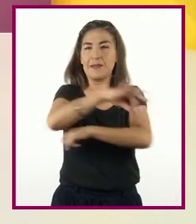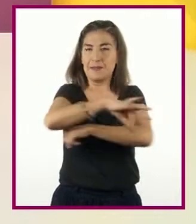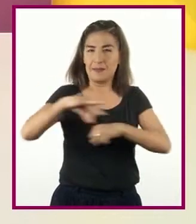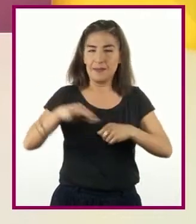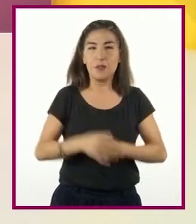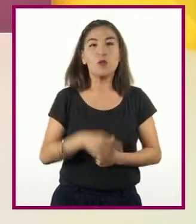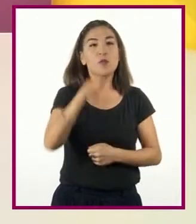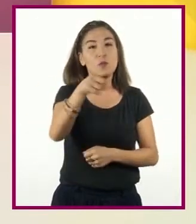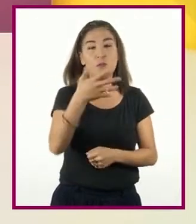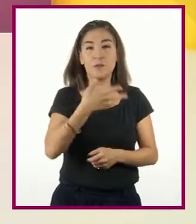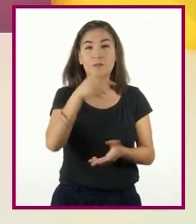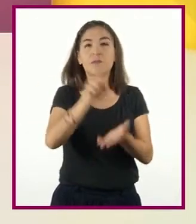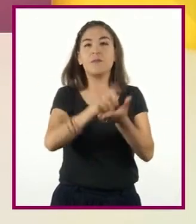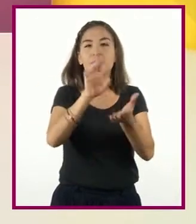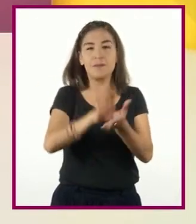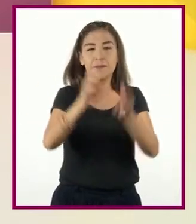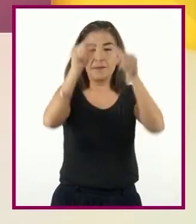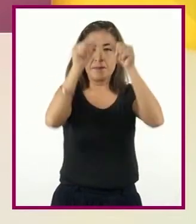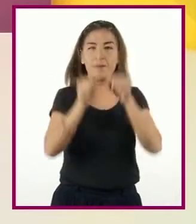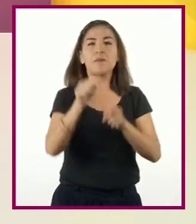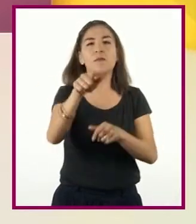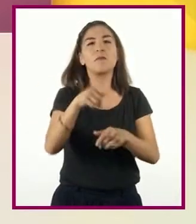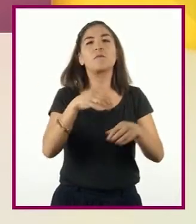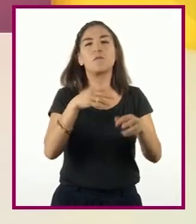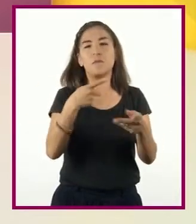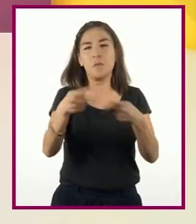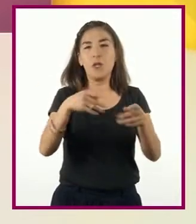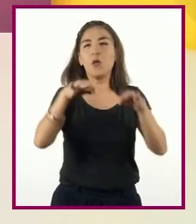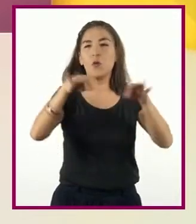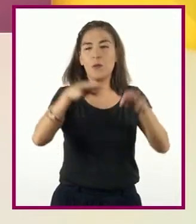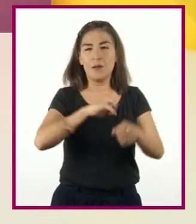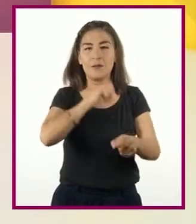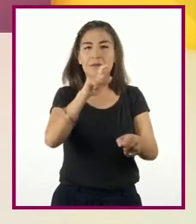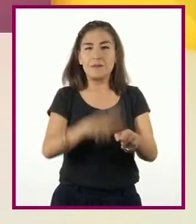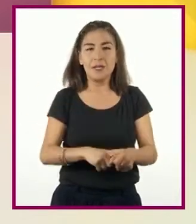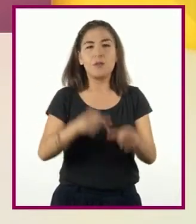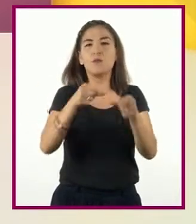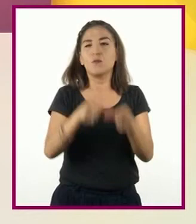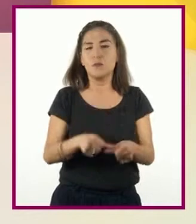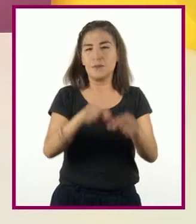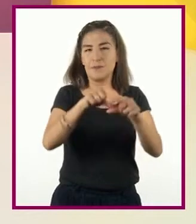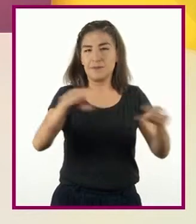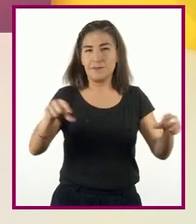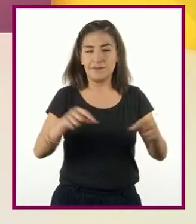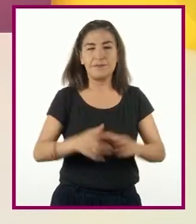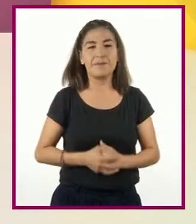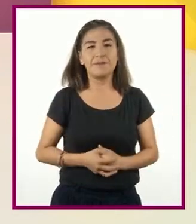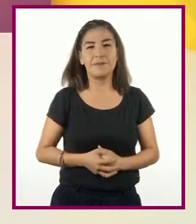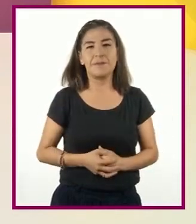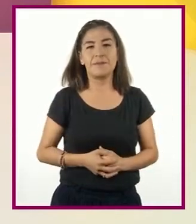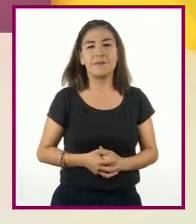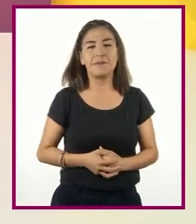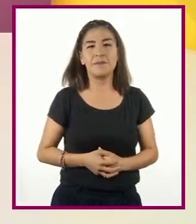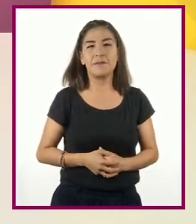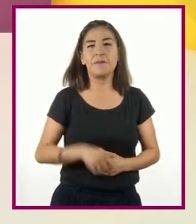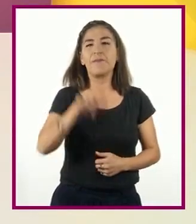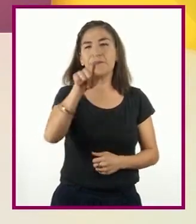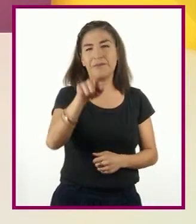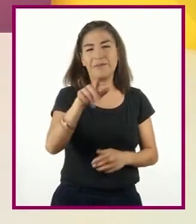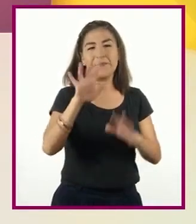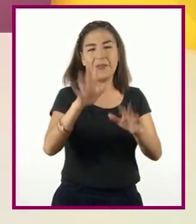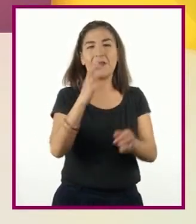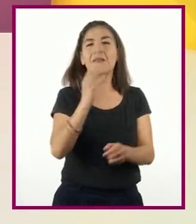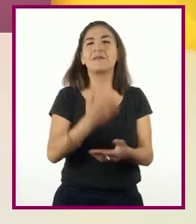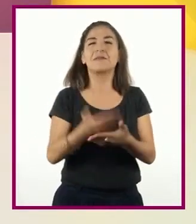tienen discapacidad visual, preparen sus hojas Leyer, punzón y regleta. Como han estudiado